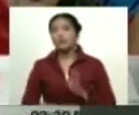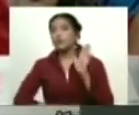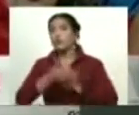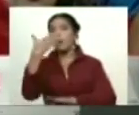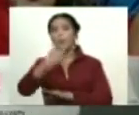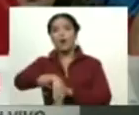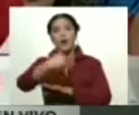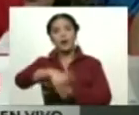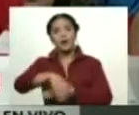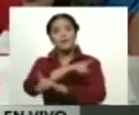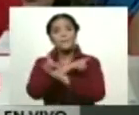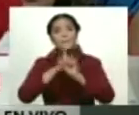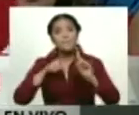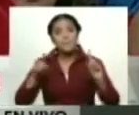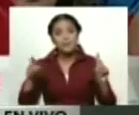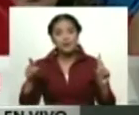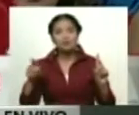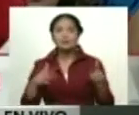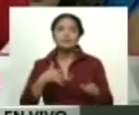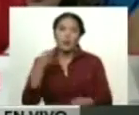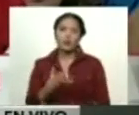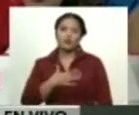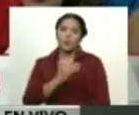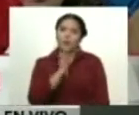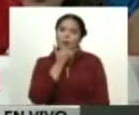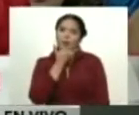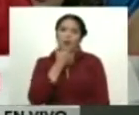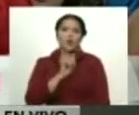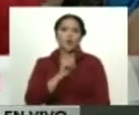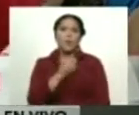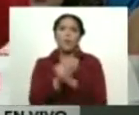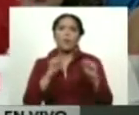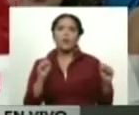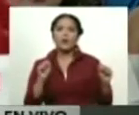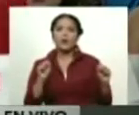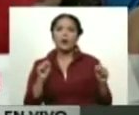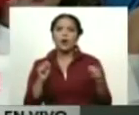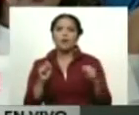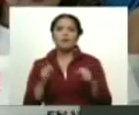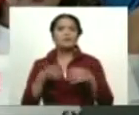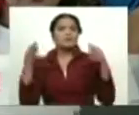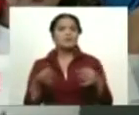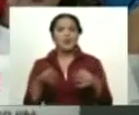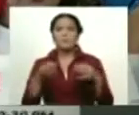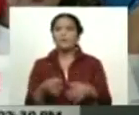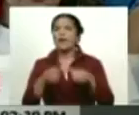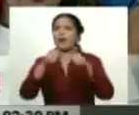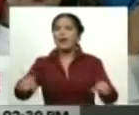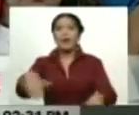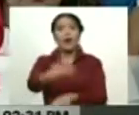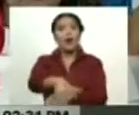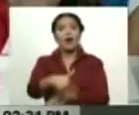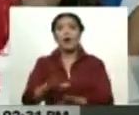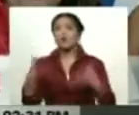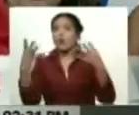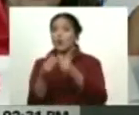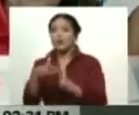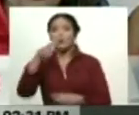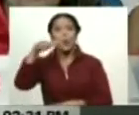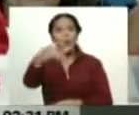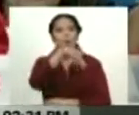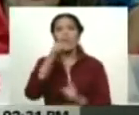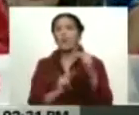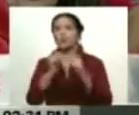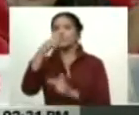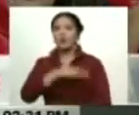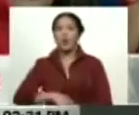calles, pero quizás me equivoqué. No podemos ir donde nosotros siempre estamos. Nosotros siempre estamos en las calles, con la gente, construyendo